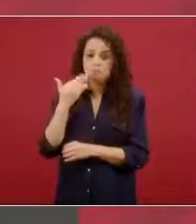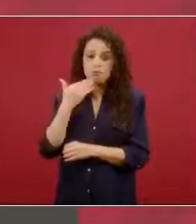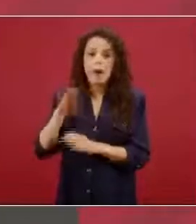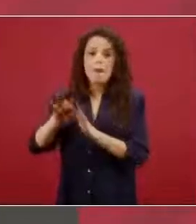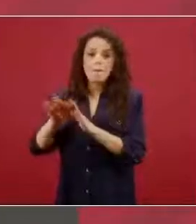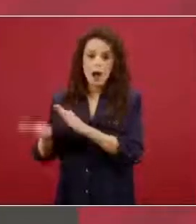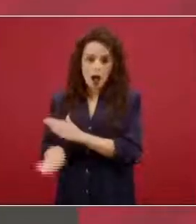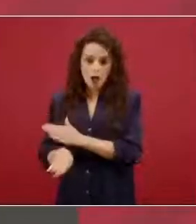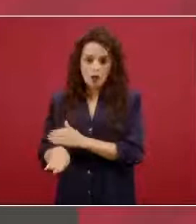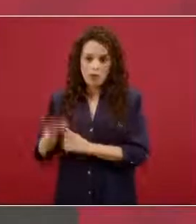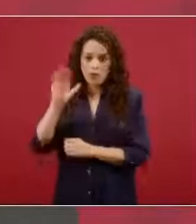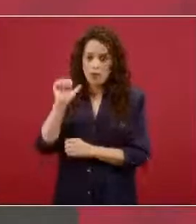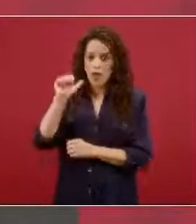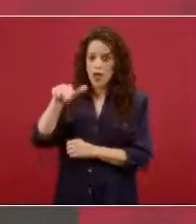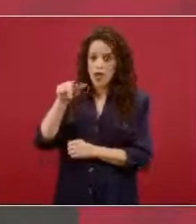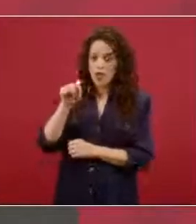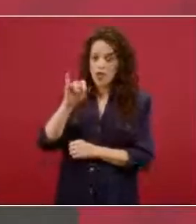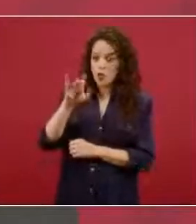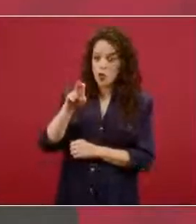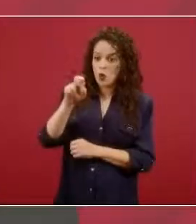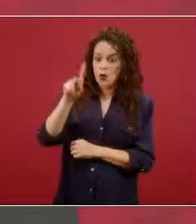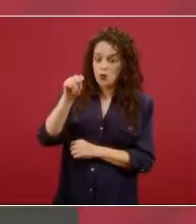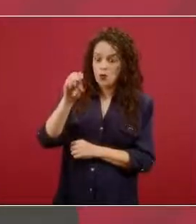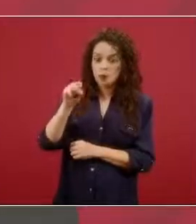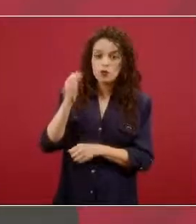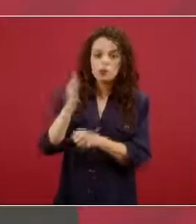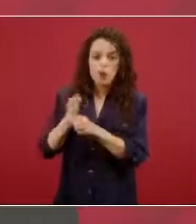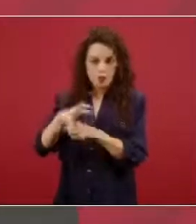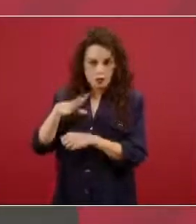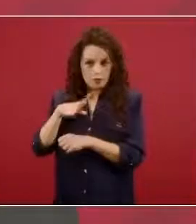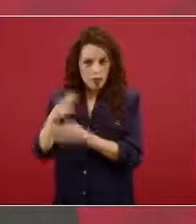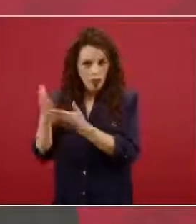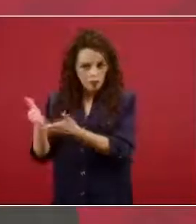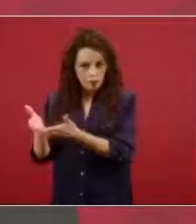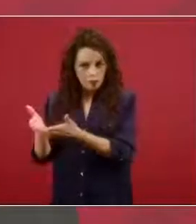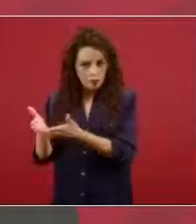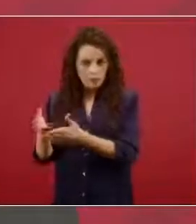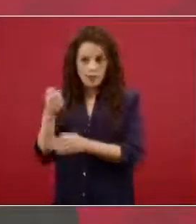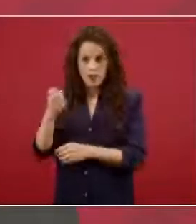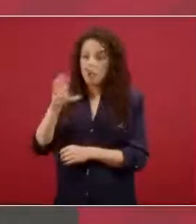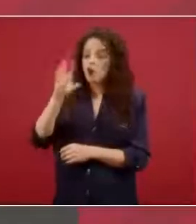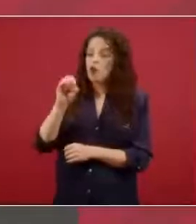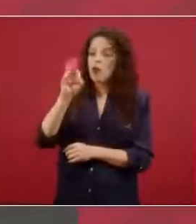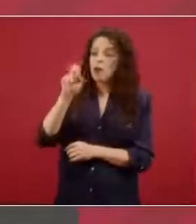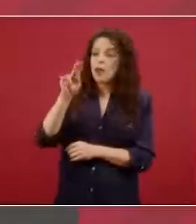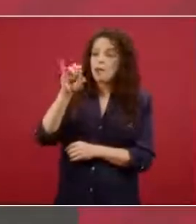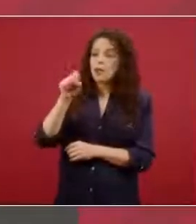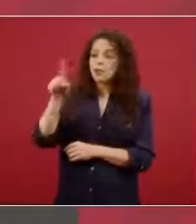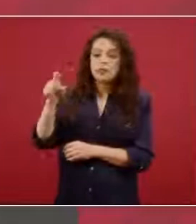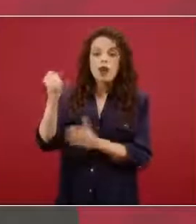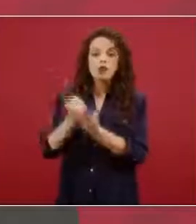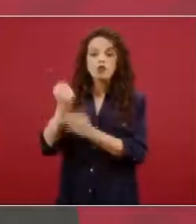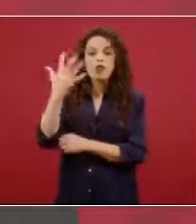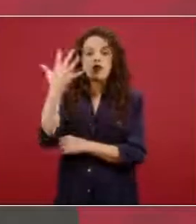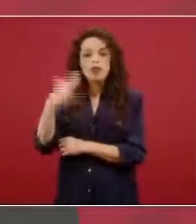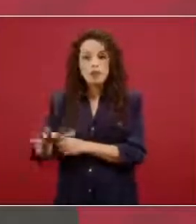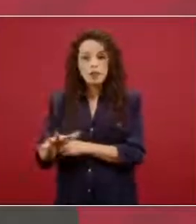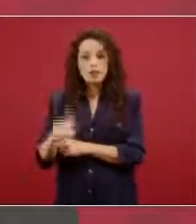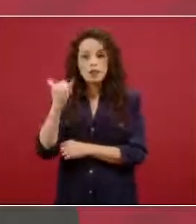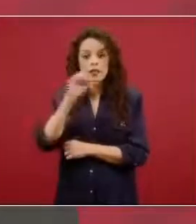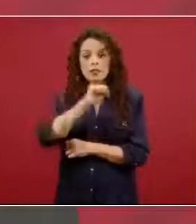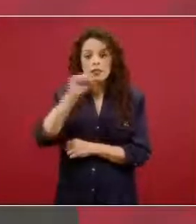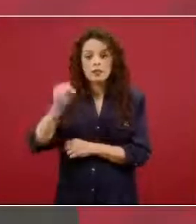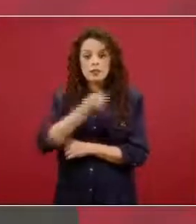de anticuerpos que han estado disponibles hasta el momento, de las cuales COFEPRIS en México autorizó 10 y que la Secretaría de